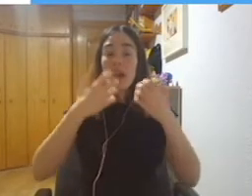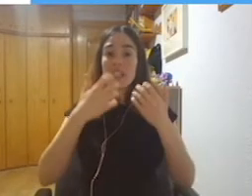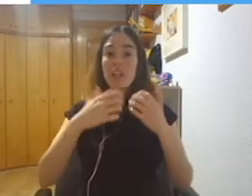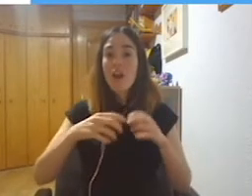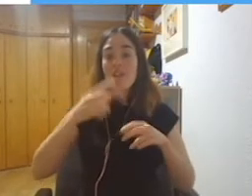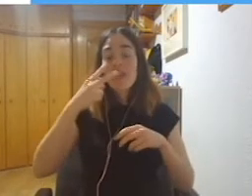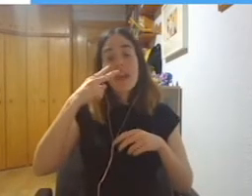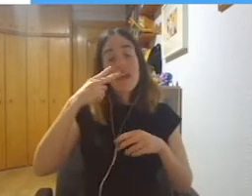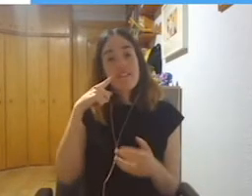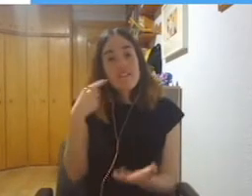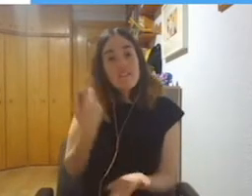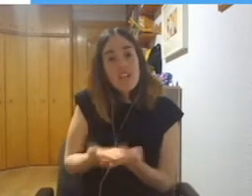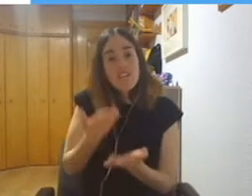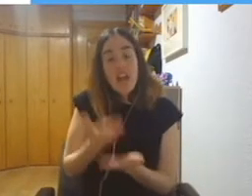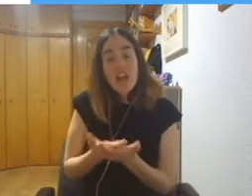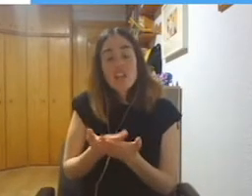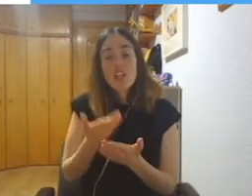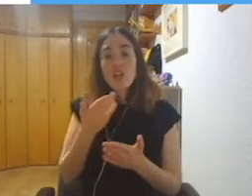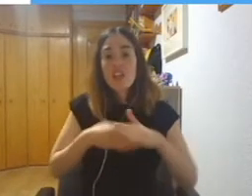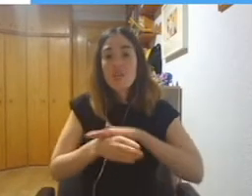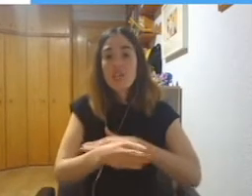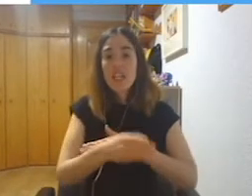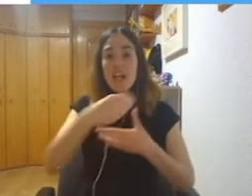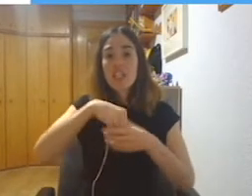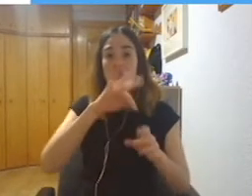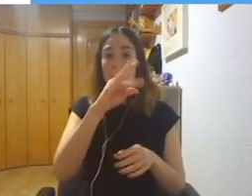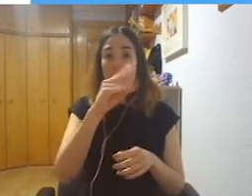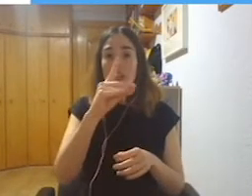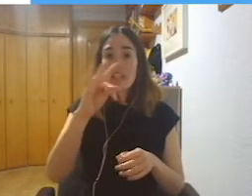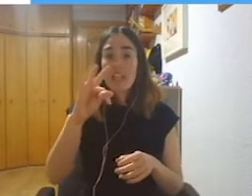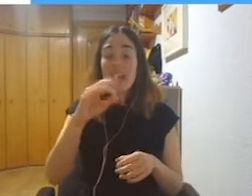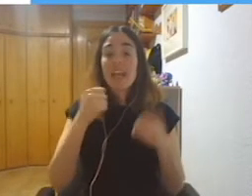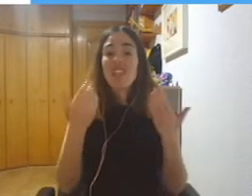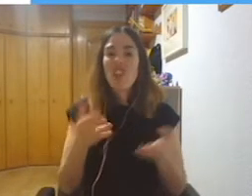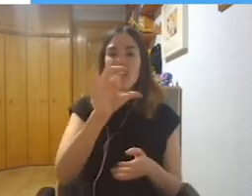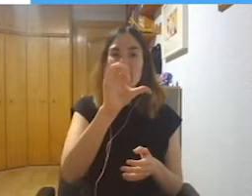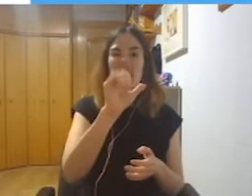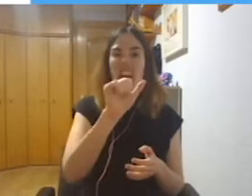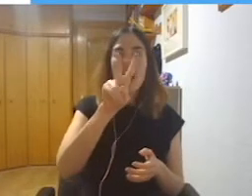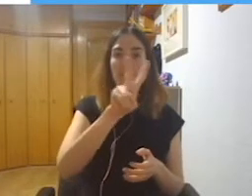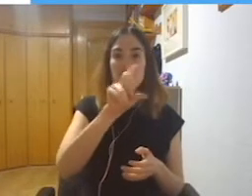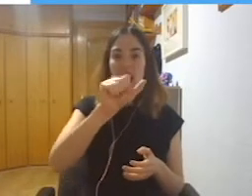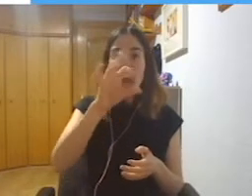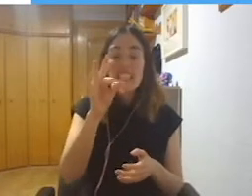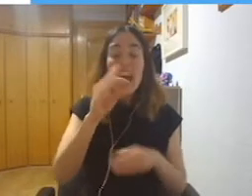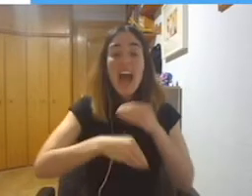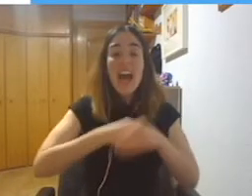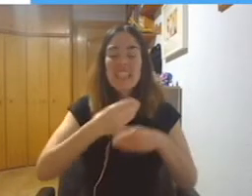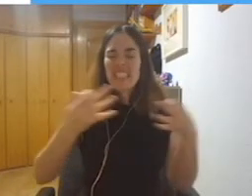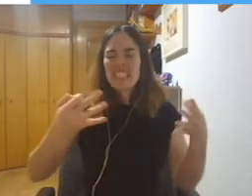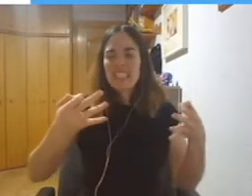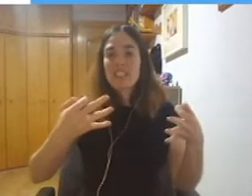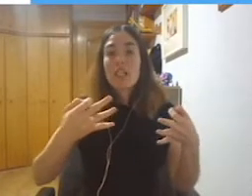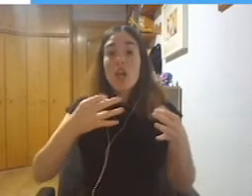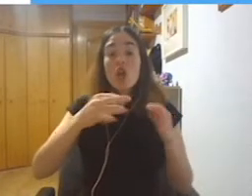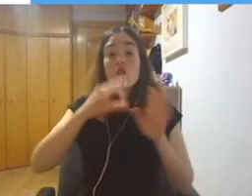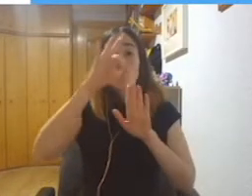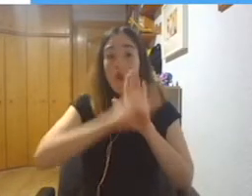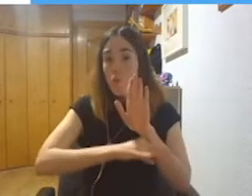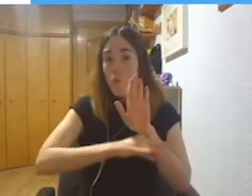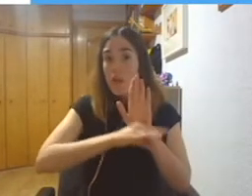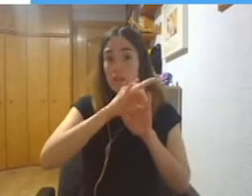Accesibilidad de la TDT. Y SABAT lo que hace es un